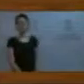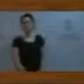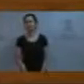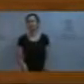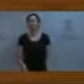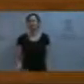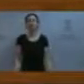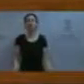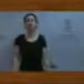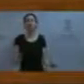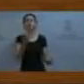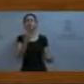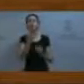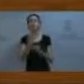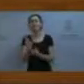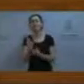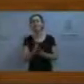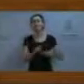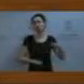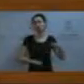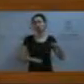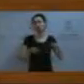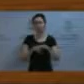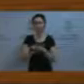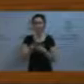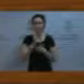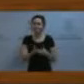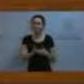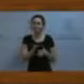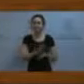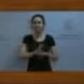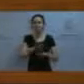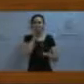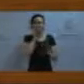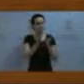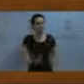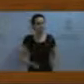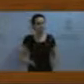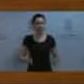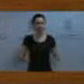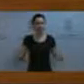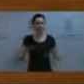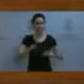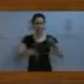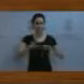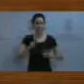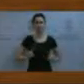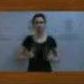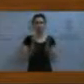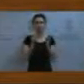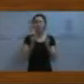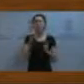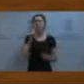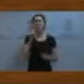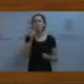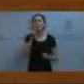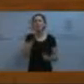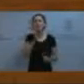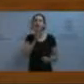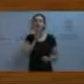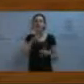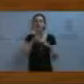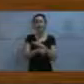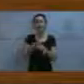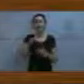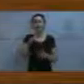he puesto tan solo dos ejemplos de una gestión directa de la consejera de Fomento, que creo que solo con esas, la gestión de Boves y